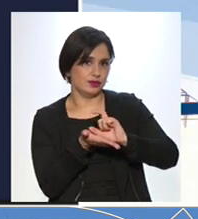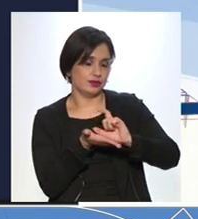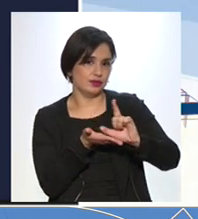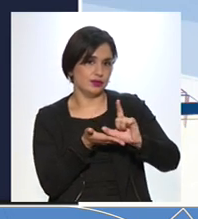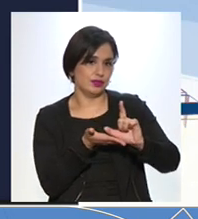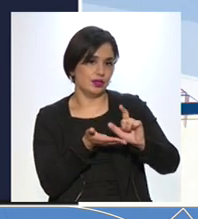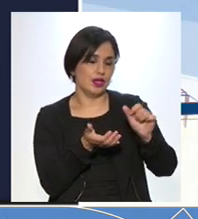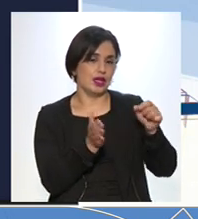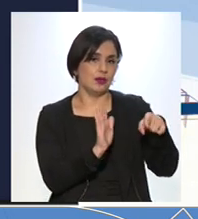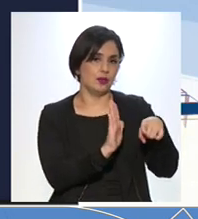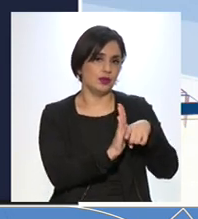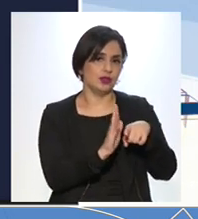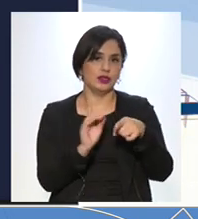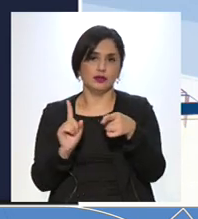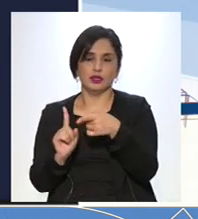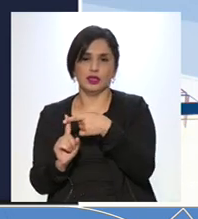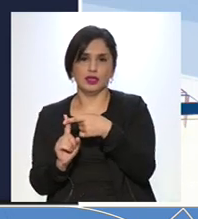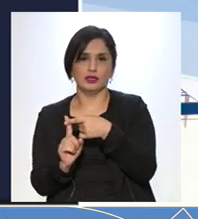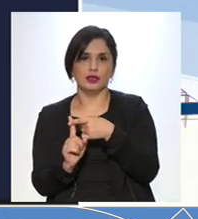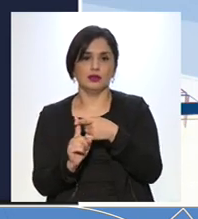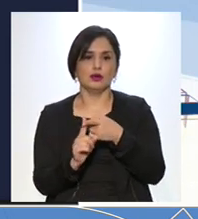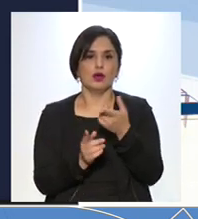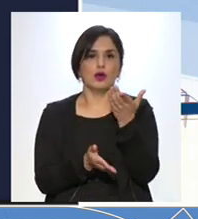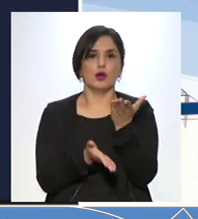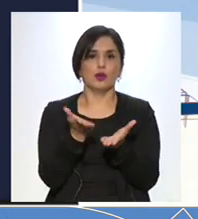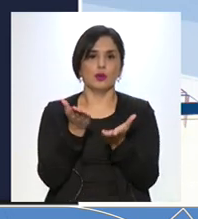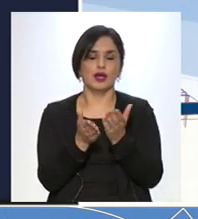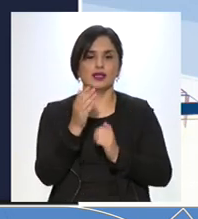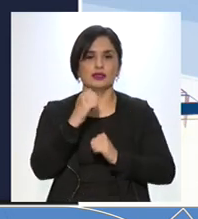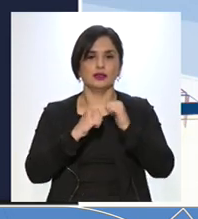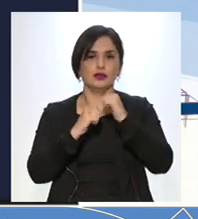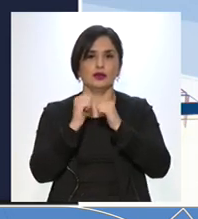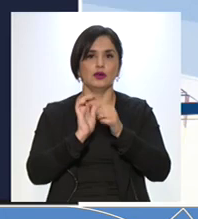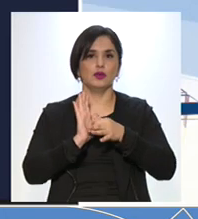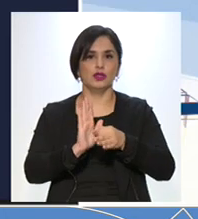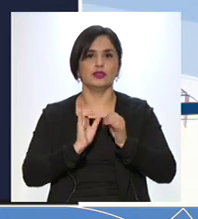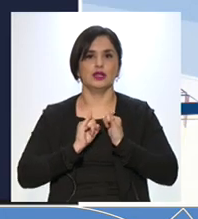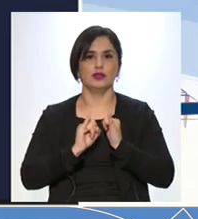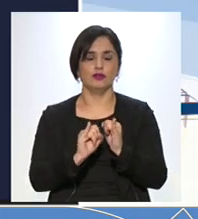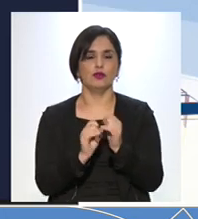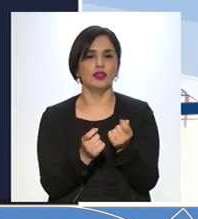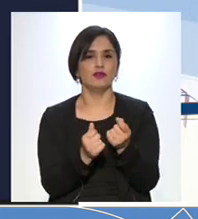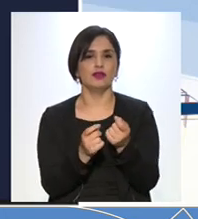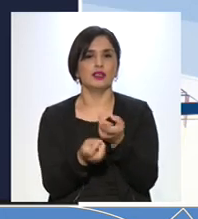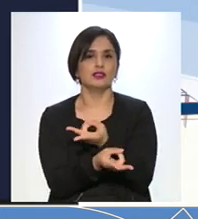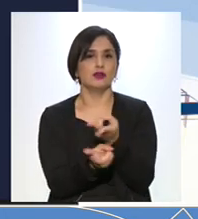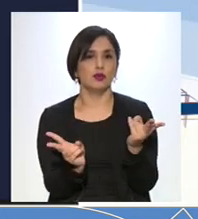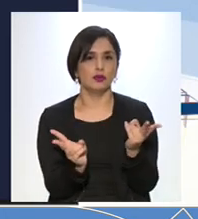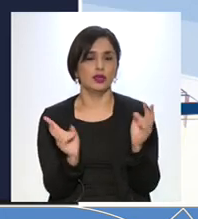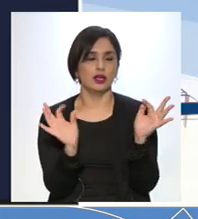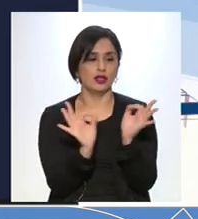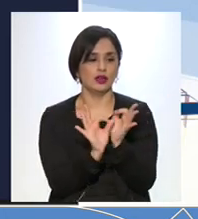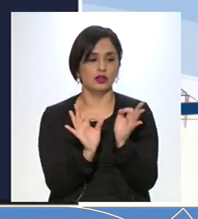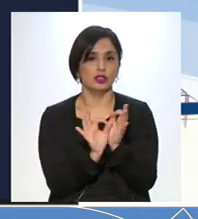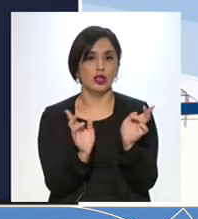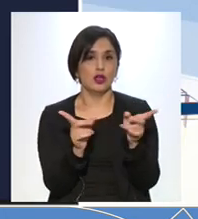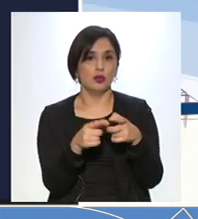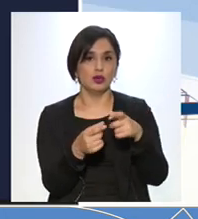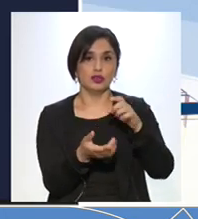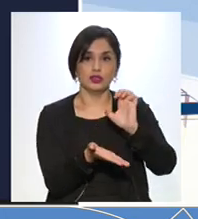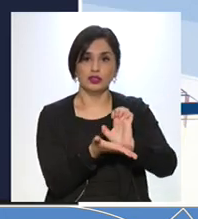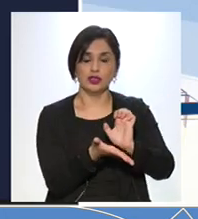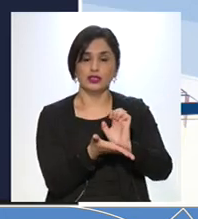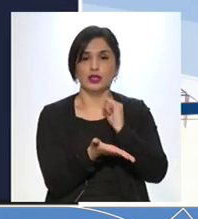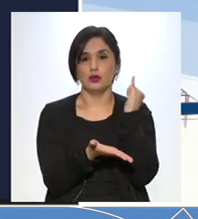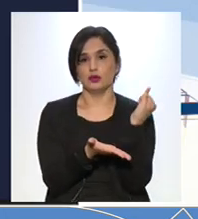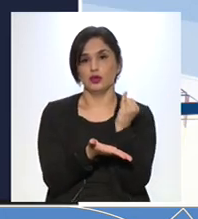y déficit acordes con la regla de balance estructural, según lo estipulado en el informe de finanzas públicas y lo recomendado por el Consejo Fiscal Autónomo.